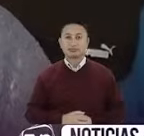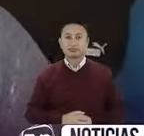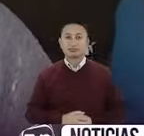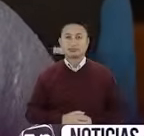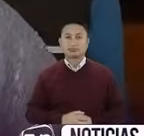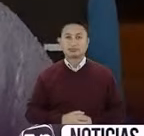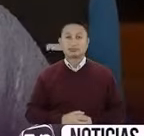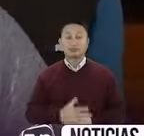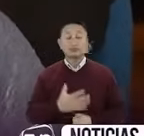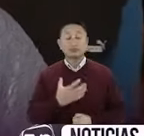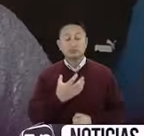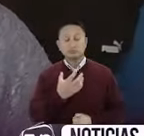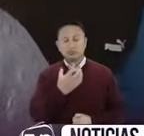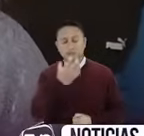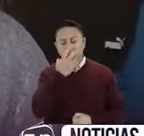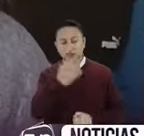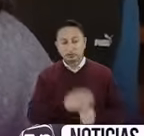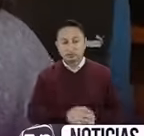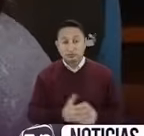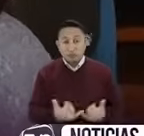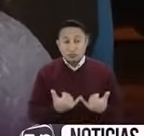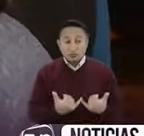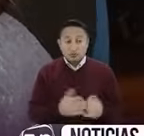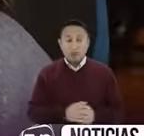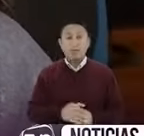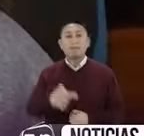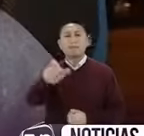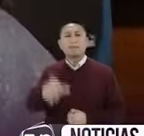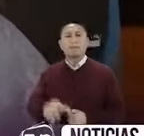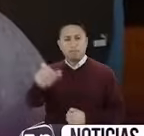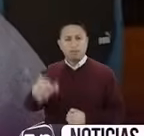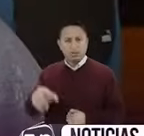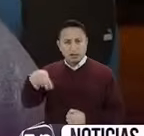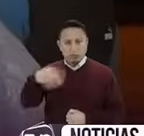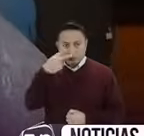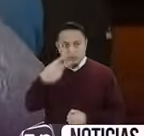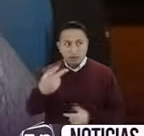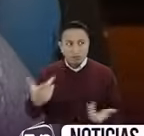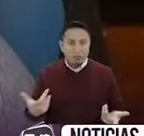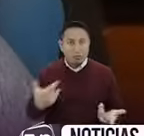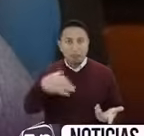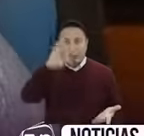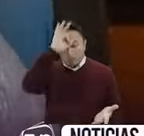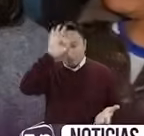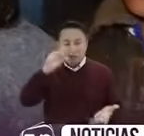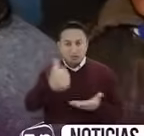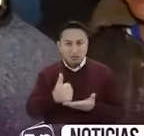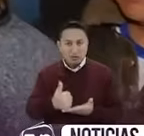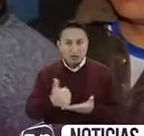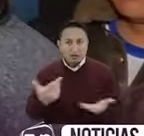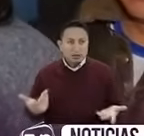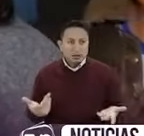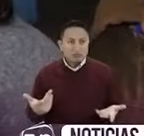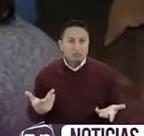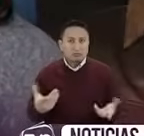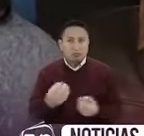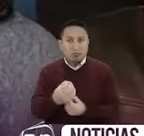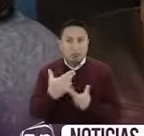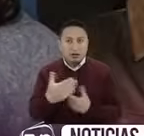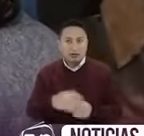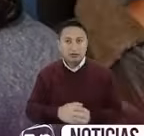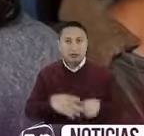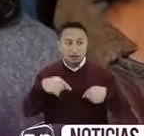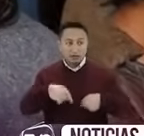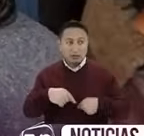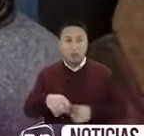de pronto estén las personas, algunas personas vieron, no saben y no los ayuden. Son 2 pequeñas que en esta vida nadie dice ellas